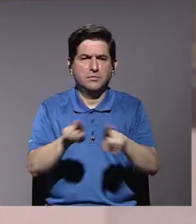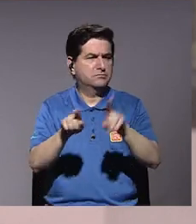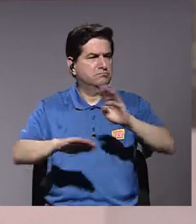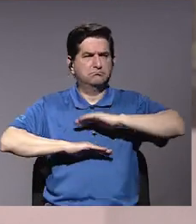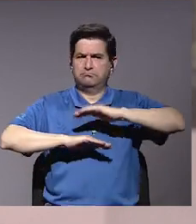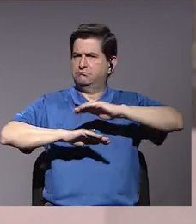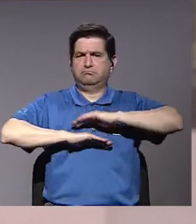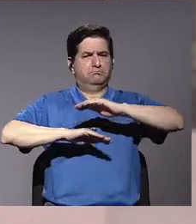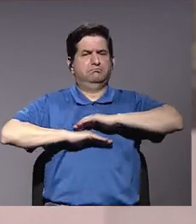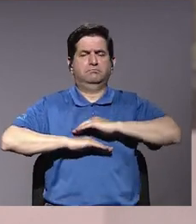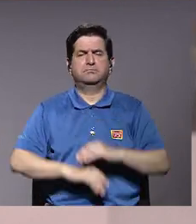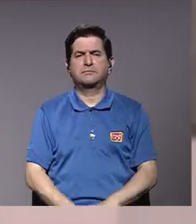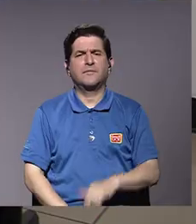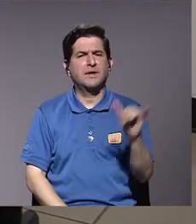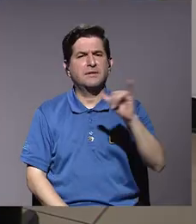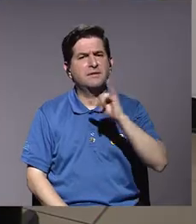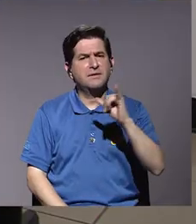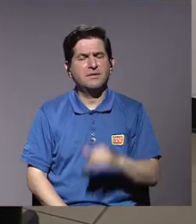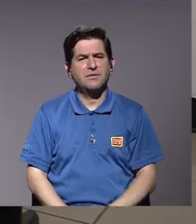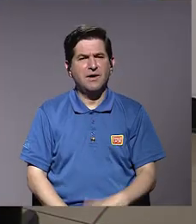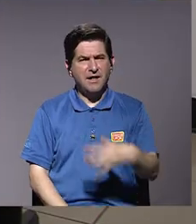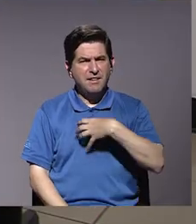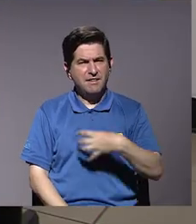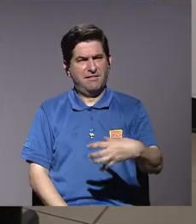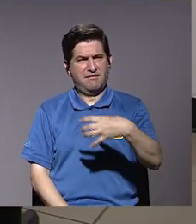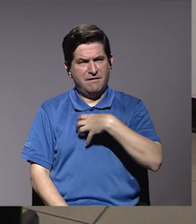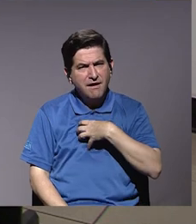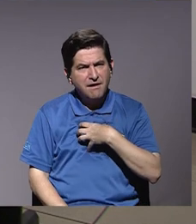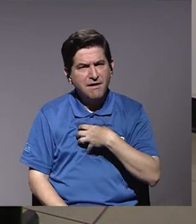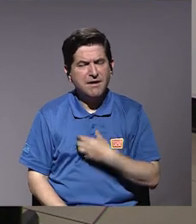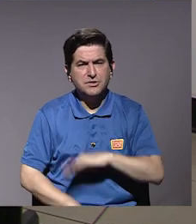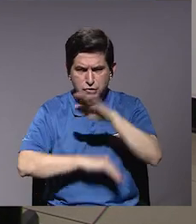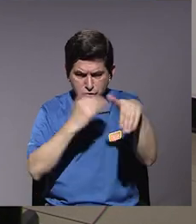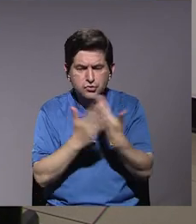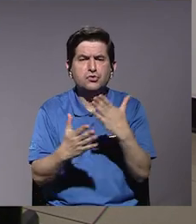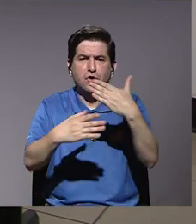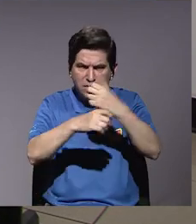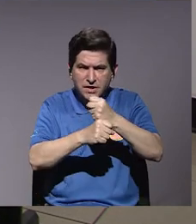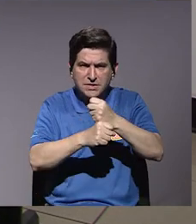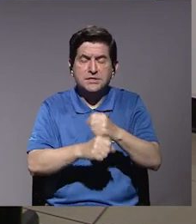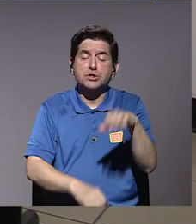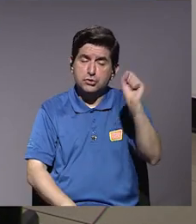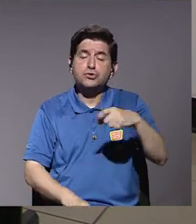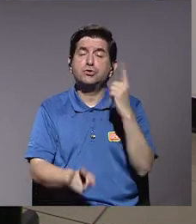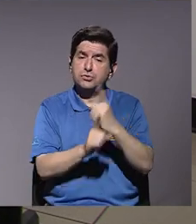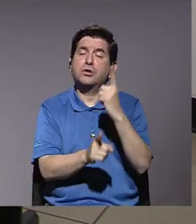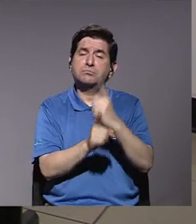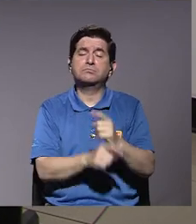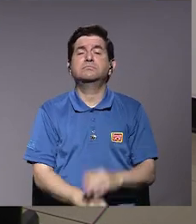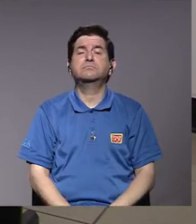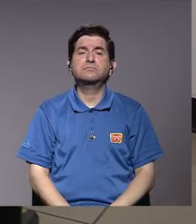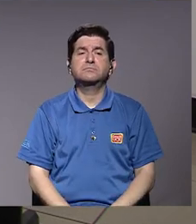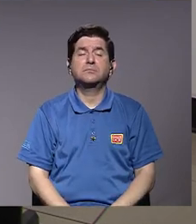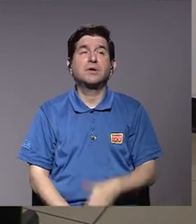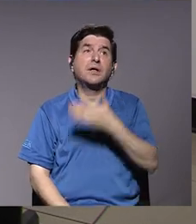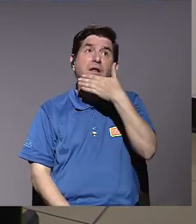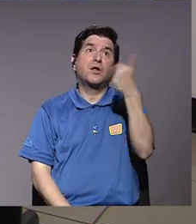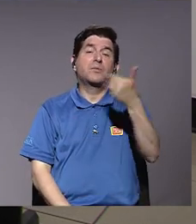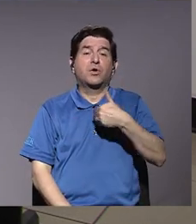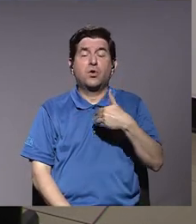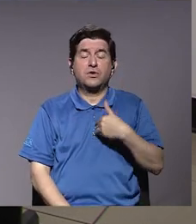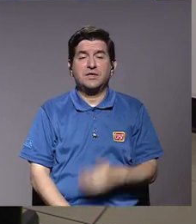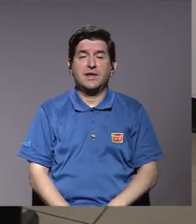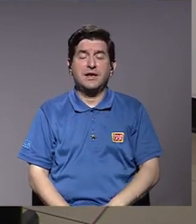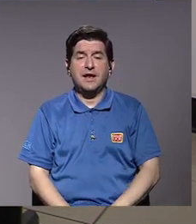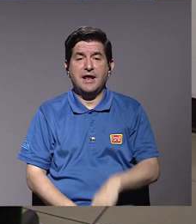sus inconformidades. Ok, también hay, como estas quejas o como todo lo que también se puede hacer a través de... Exactamente, pues, lo idóneo